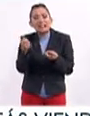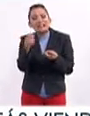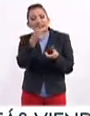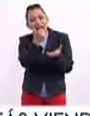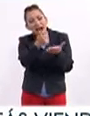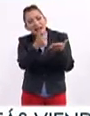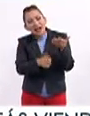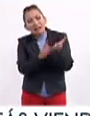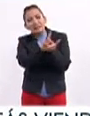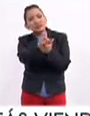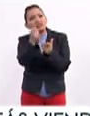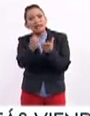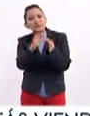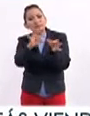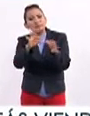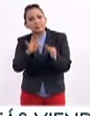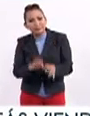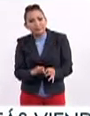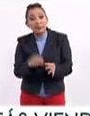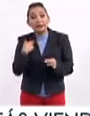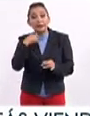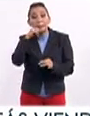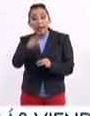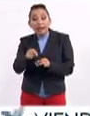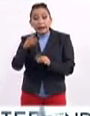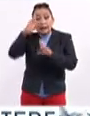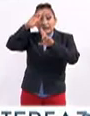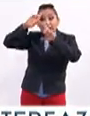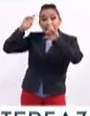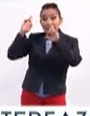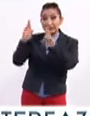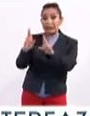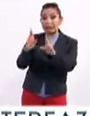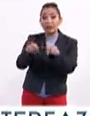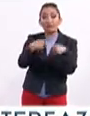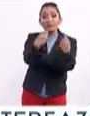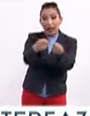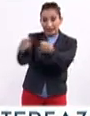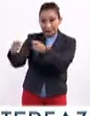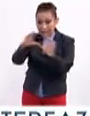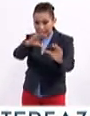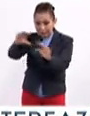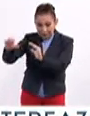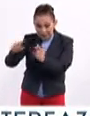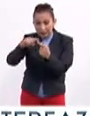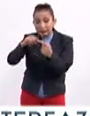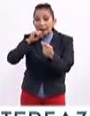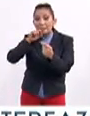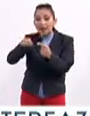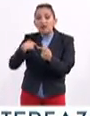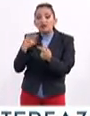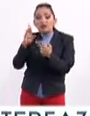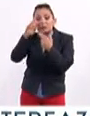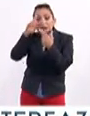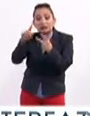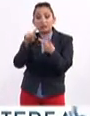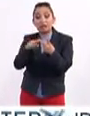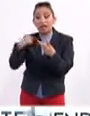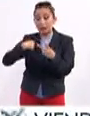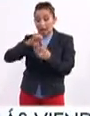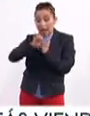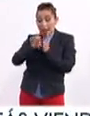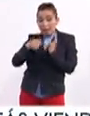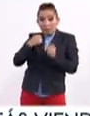cada derecho, explicarlo. Y luego, promover, respetar. Además, toda esa autoridad debe predicar con el ejemplo. Debe